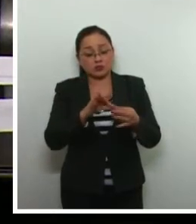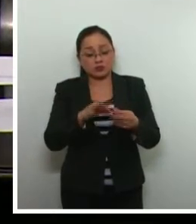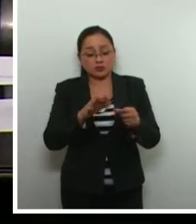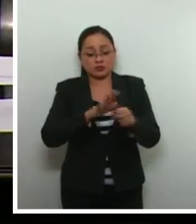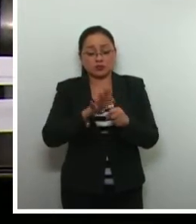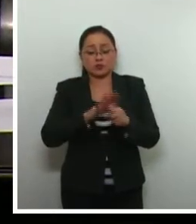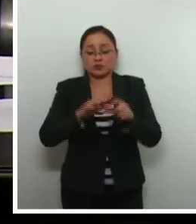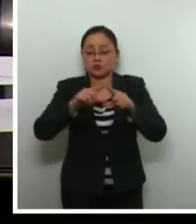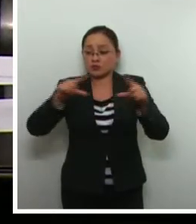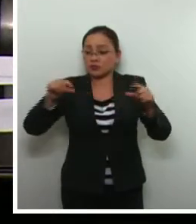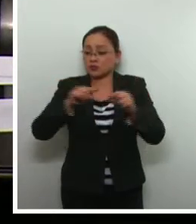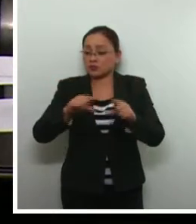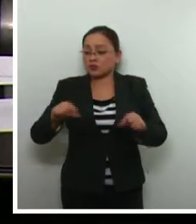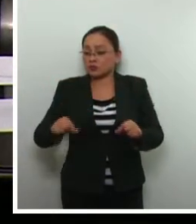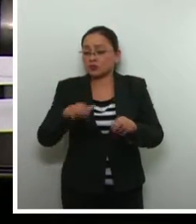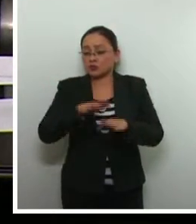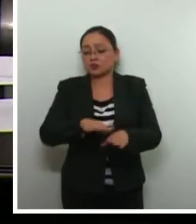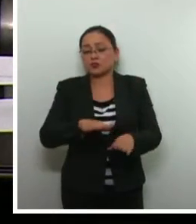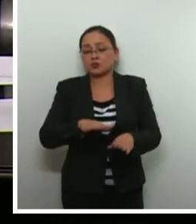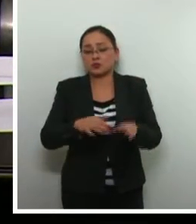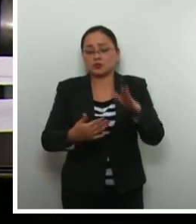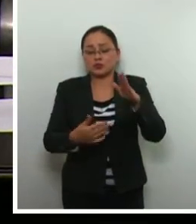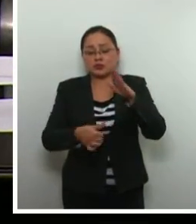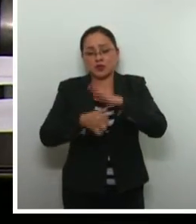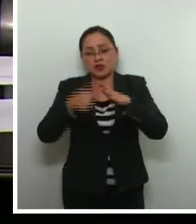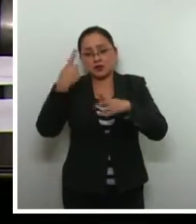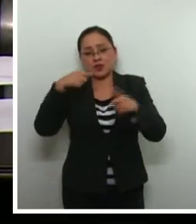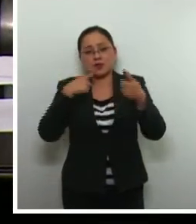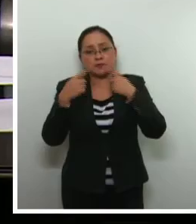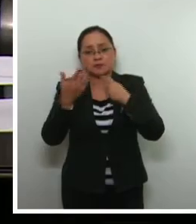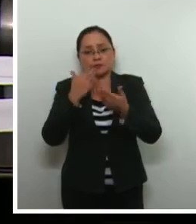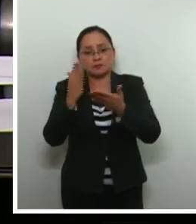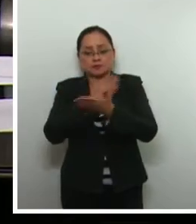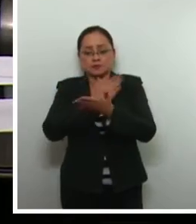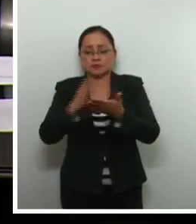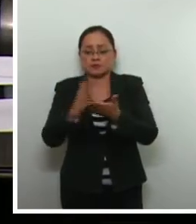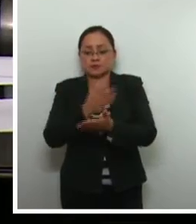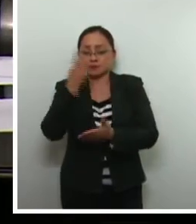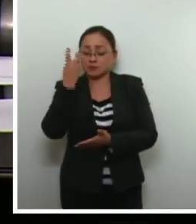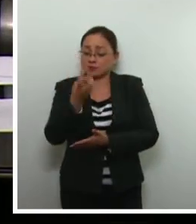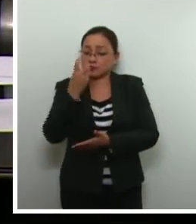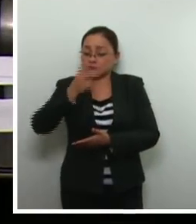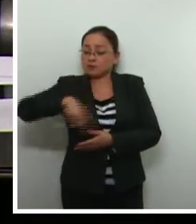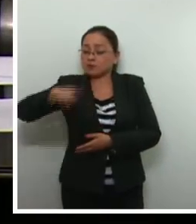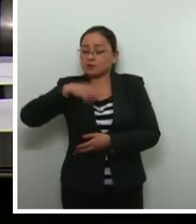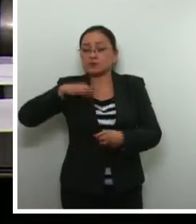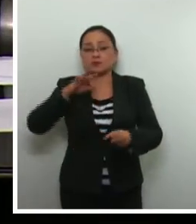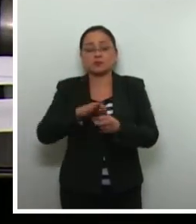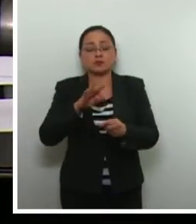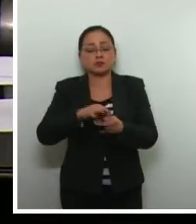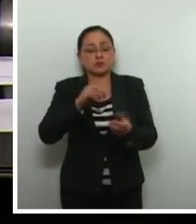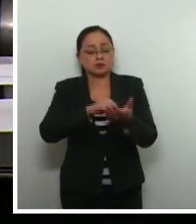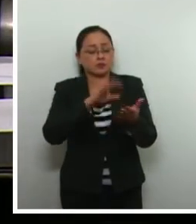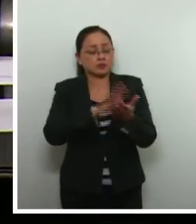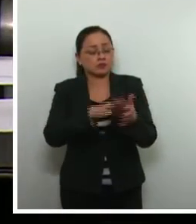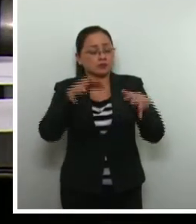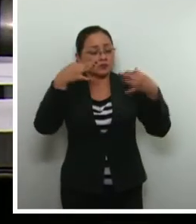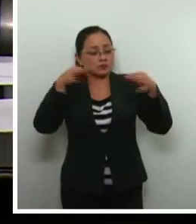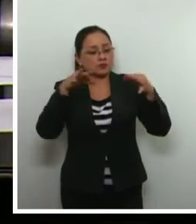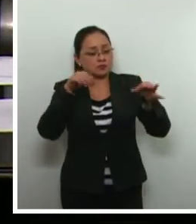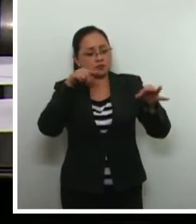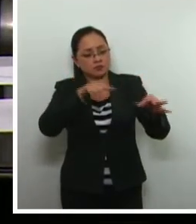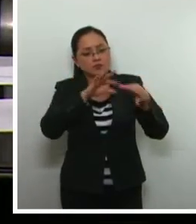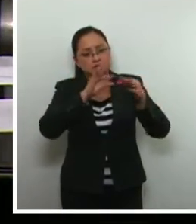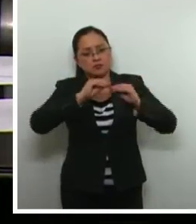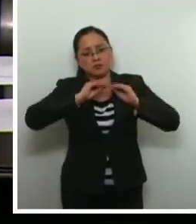que correspondió a la mesa de consulta. Eso es lo que se votó y está aquí